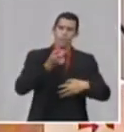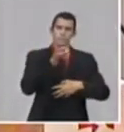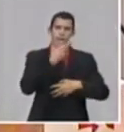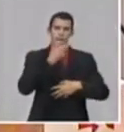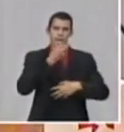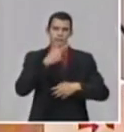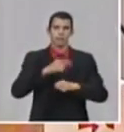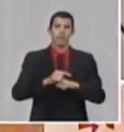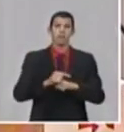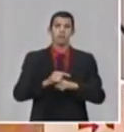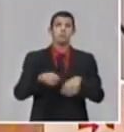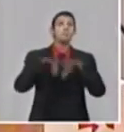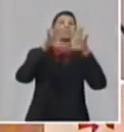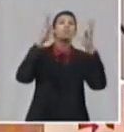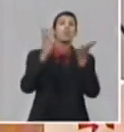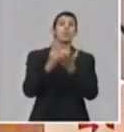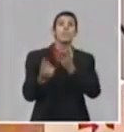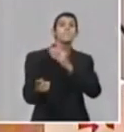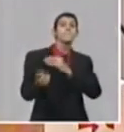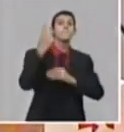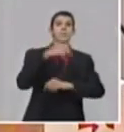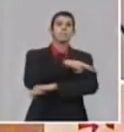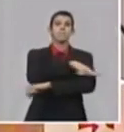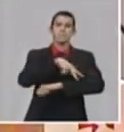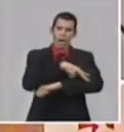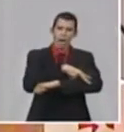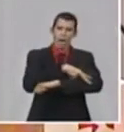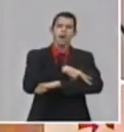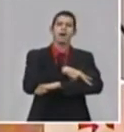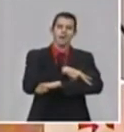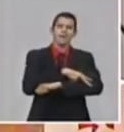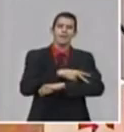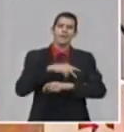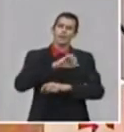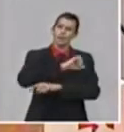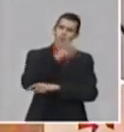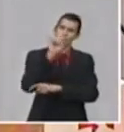interferón leucocitario después de Finlandia. Y